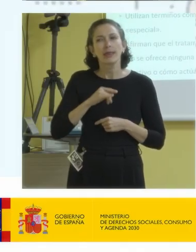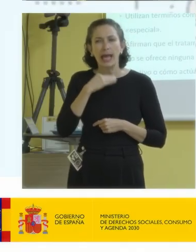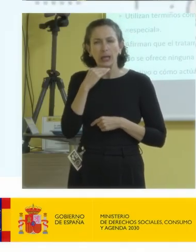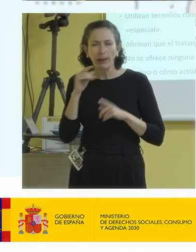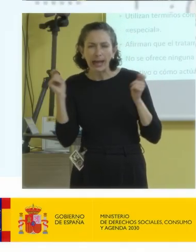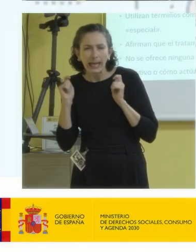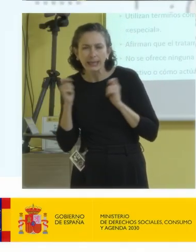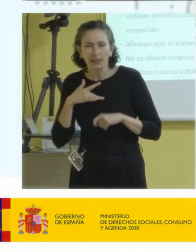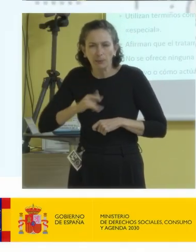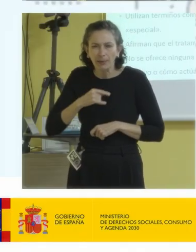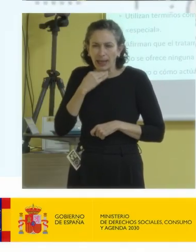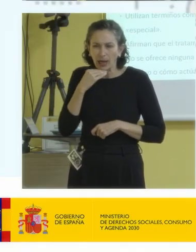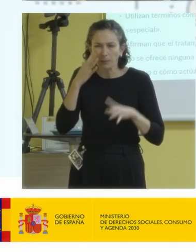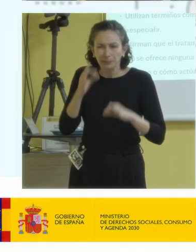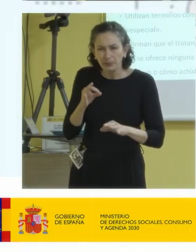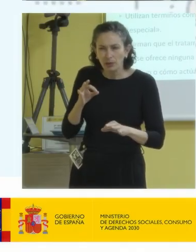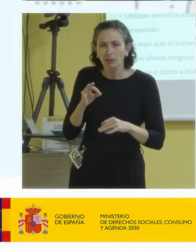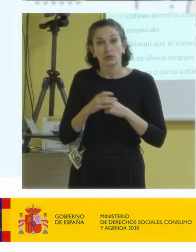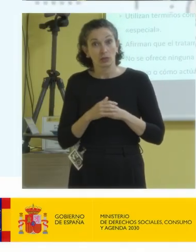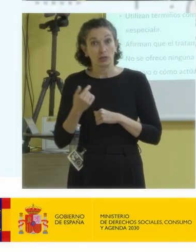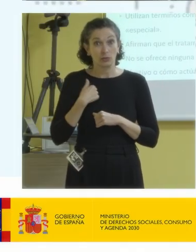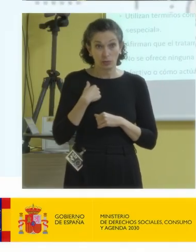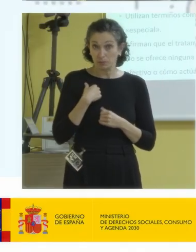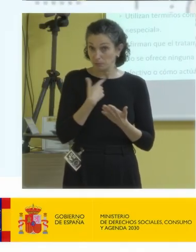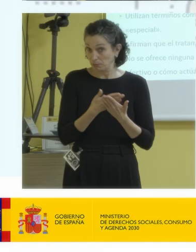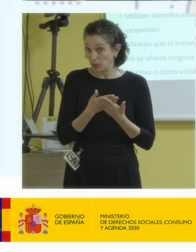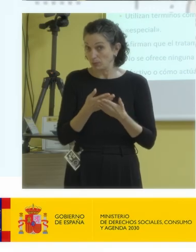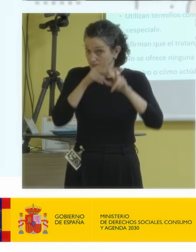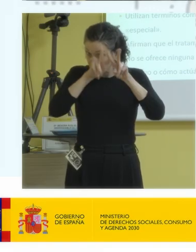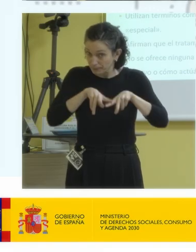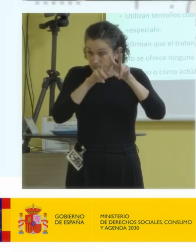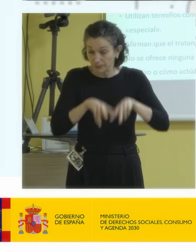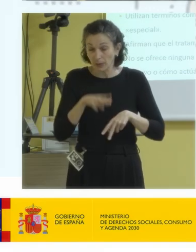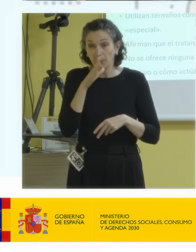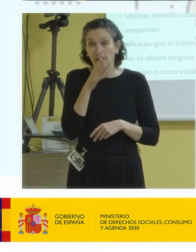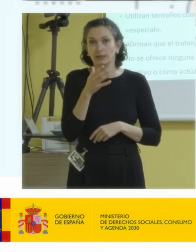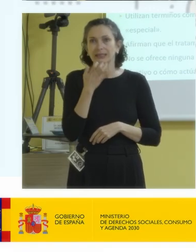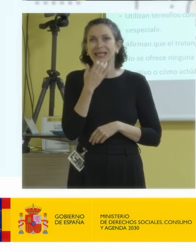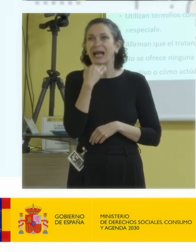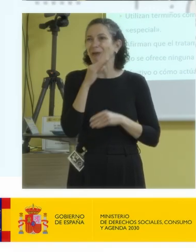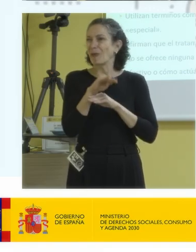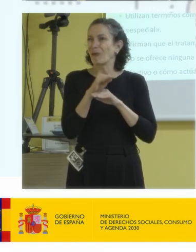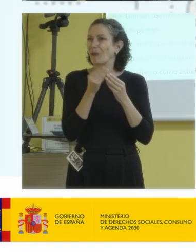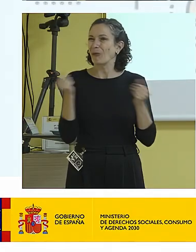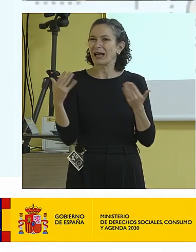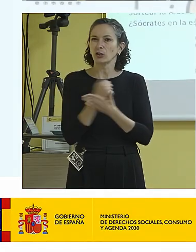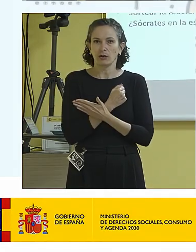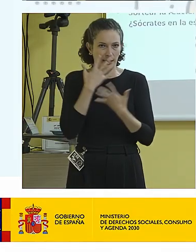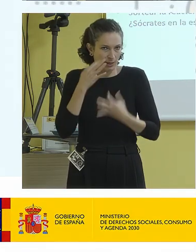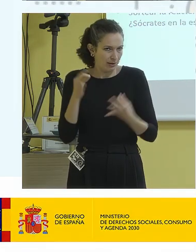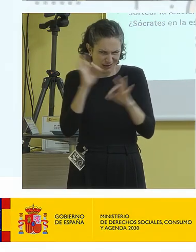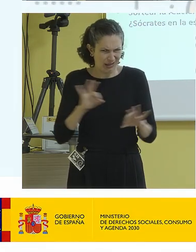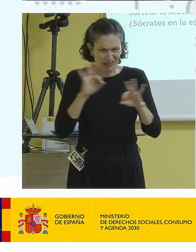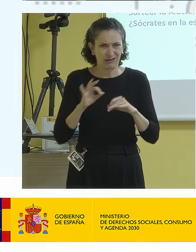una red flag. Entonces yo siempre se lo explico como analiza estas cosas porque, como he dicho yo antes, algo que lo cura todo, normalmente no cura nada.